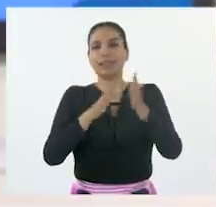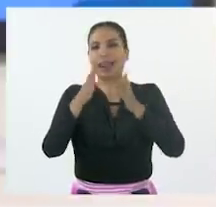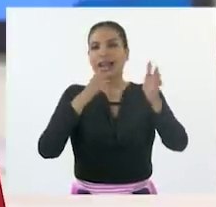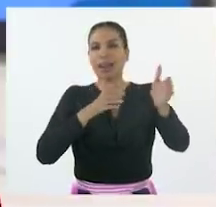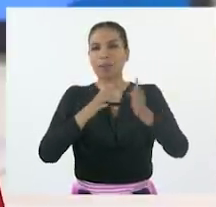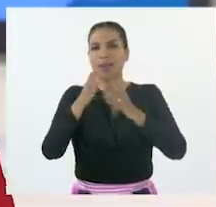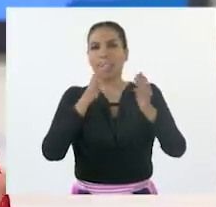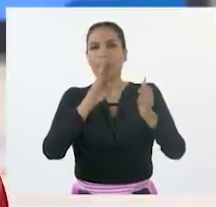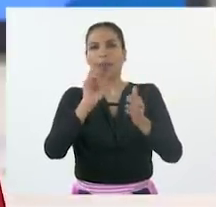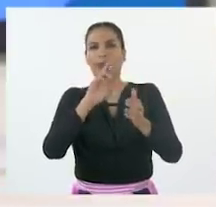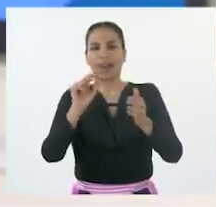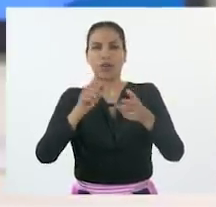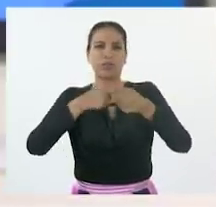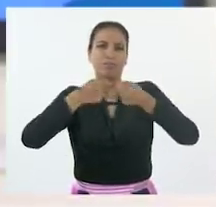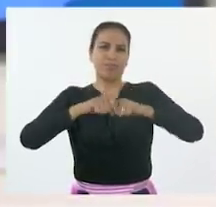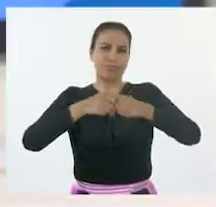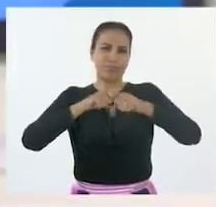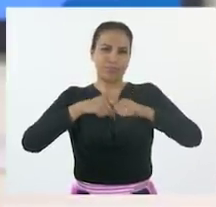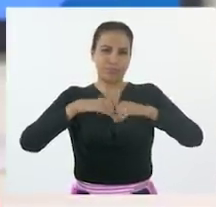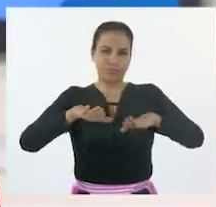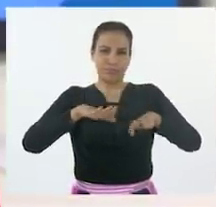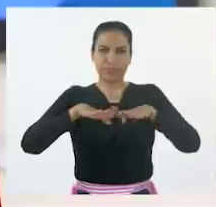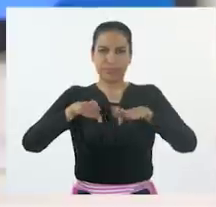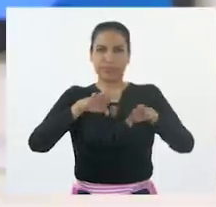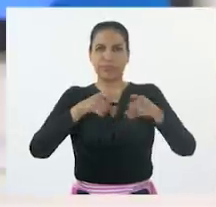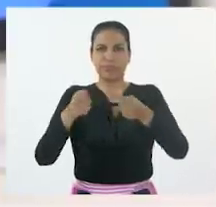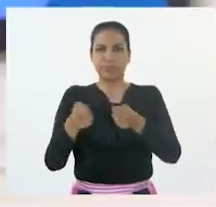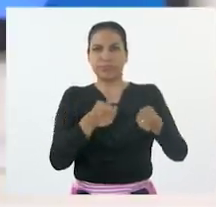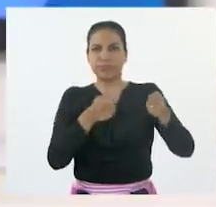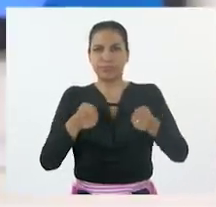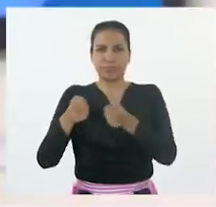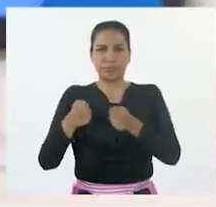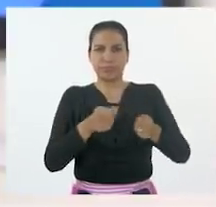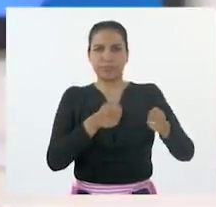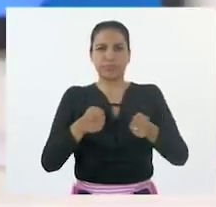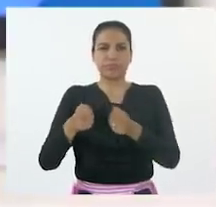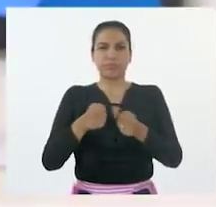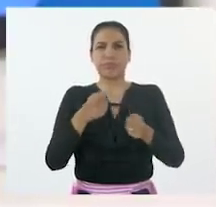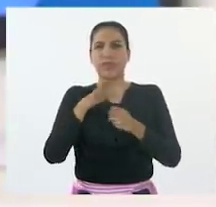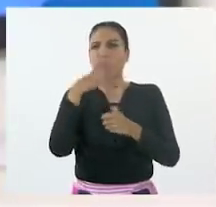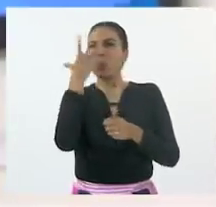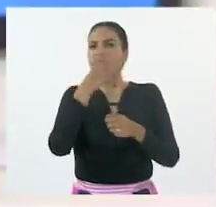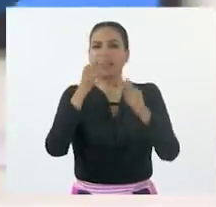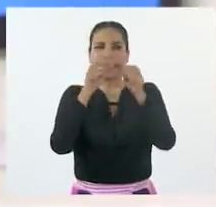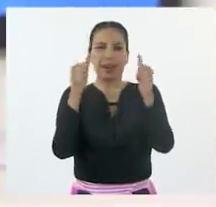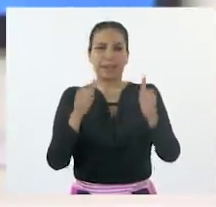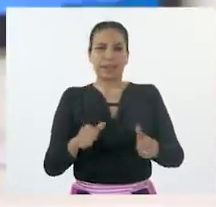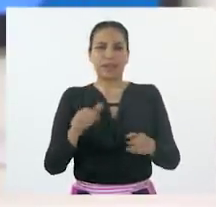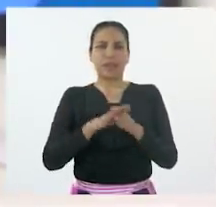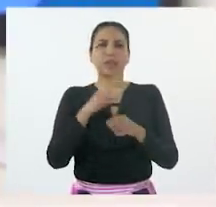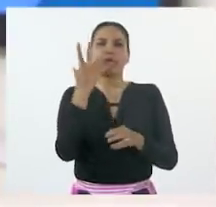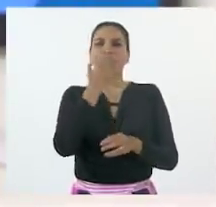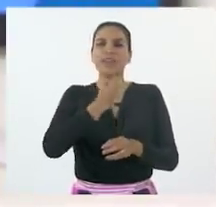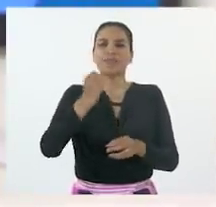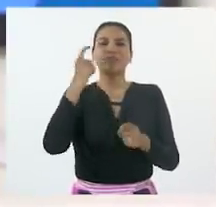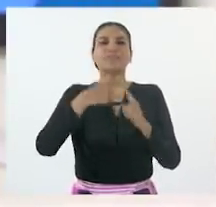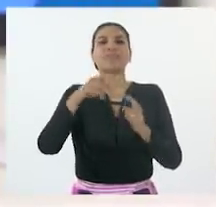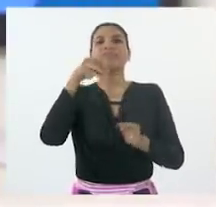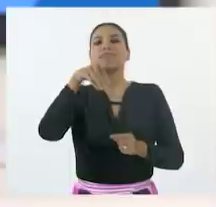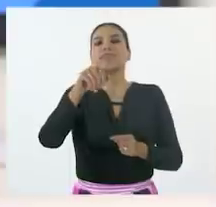barro, su bordado y telares rústicos. Muestra de esta inigualable artesanía son sus famosas